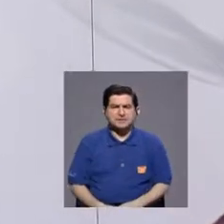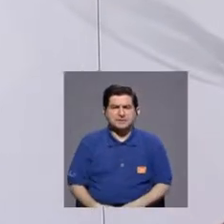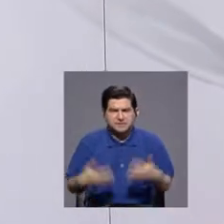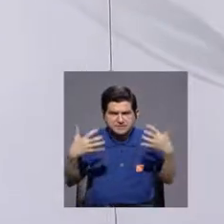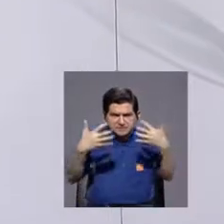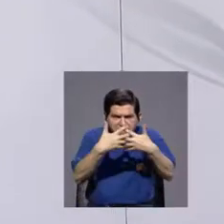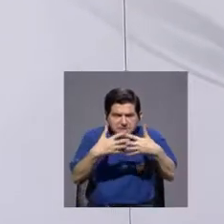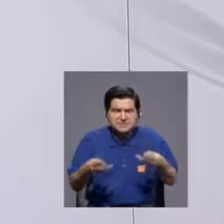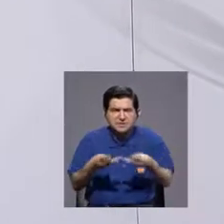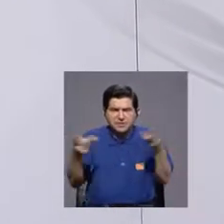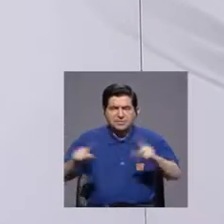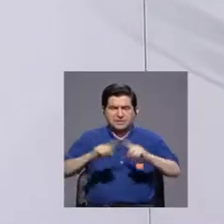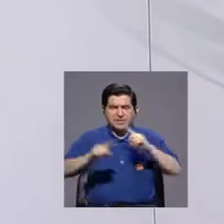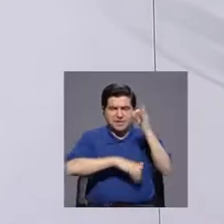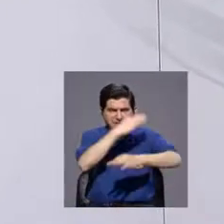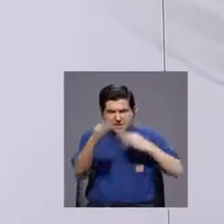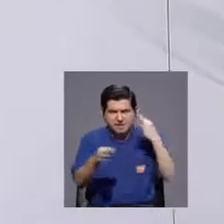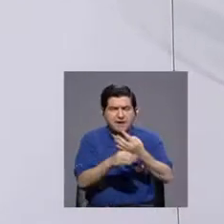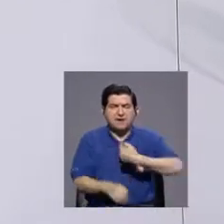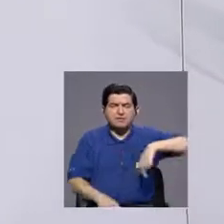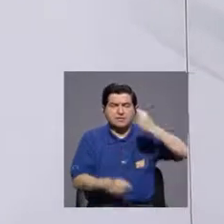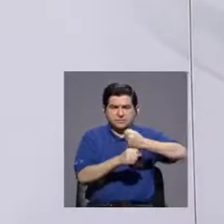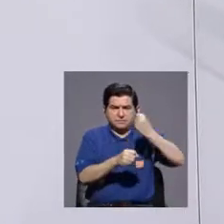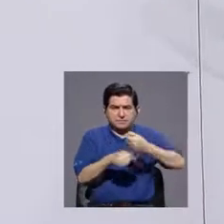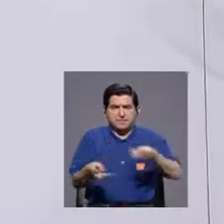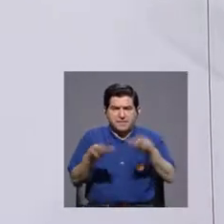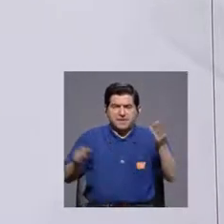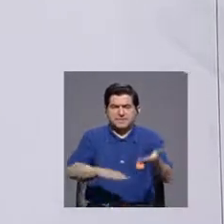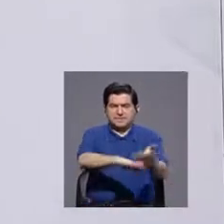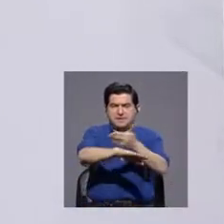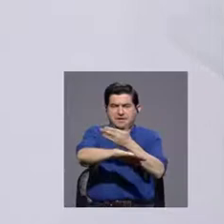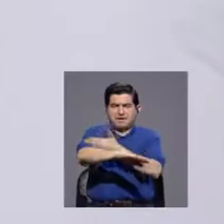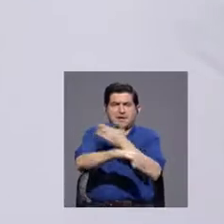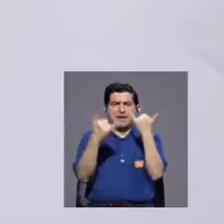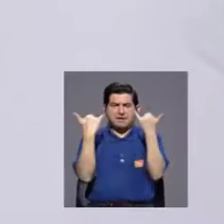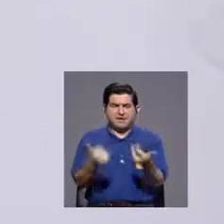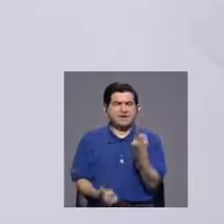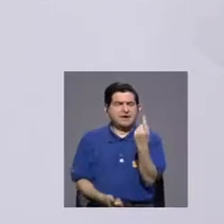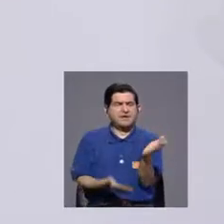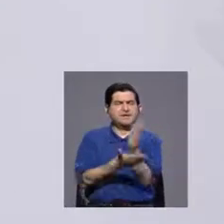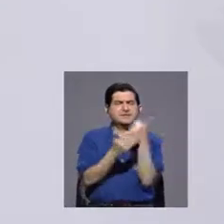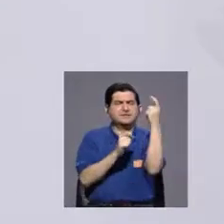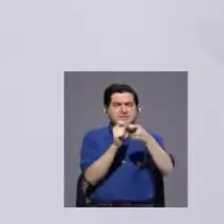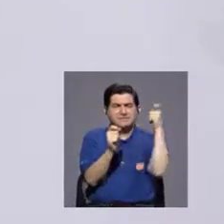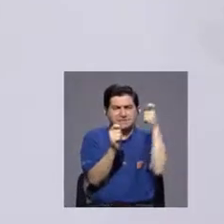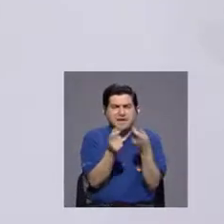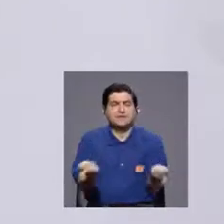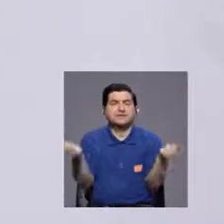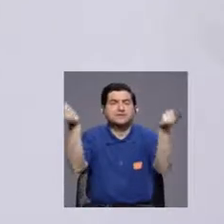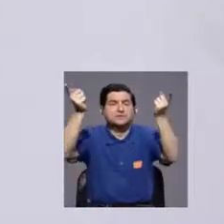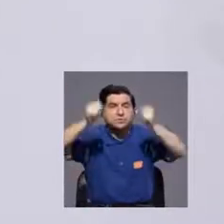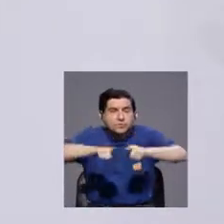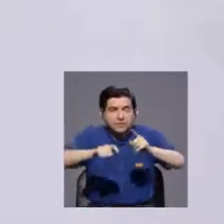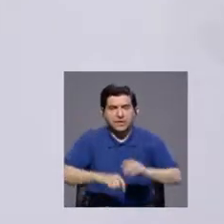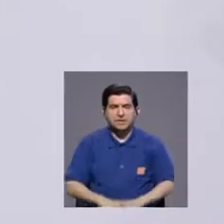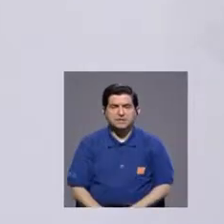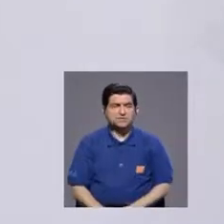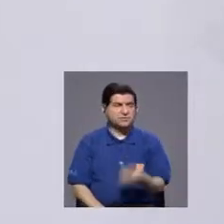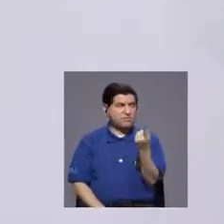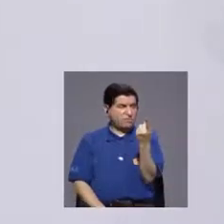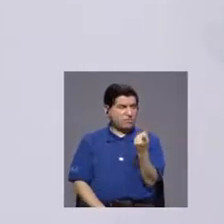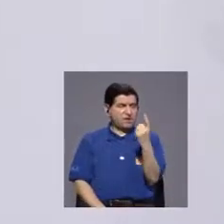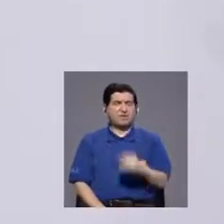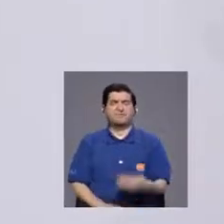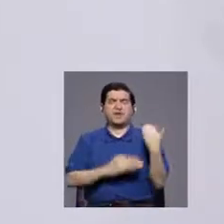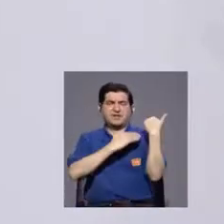intra en materiales de otro lado nosotros trabajamos con materiales mejorados ya que que les falta algo muy específico como en este caso la carencia de